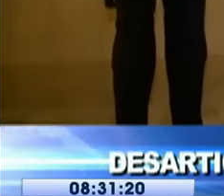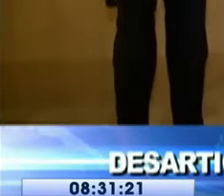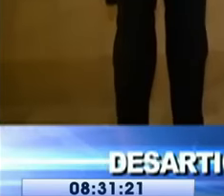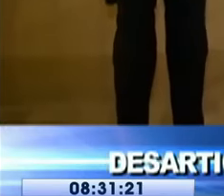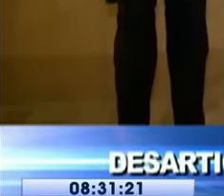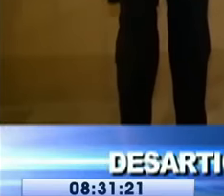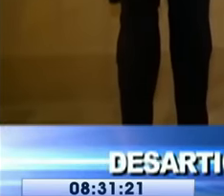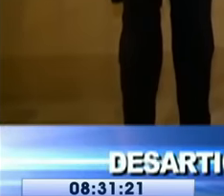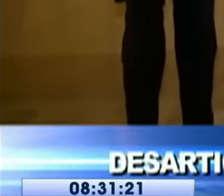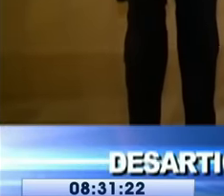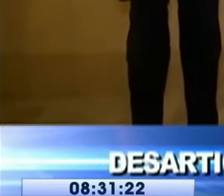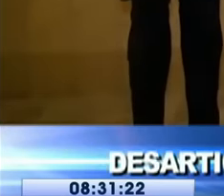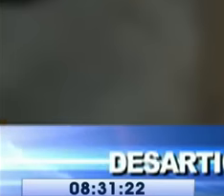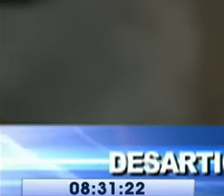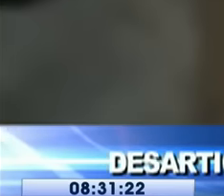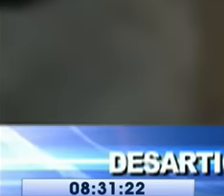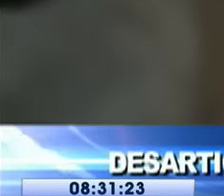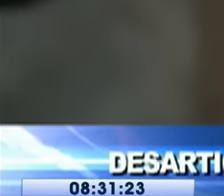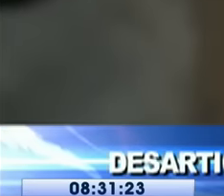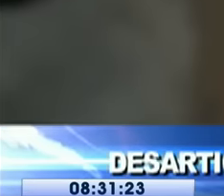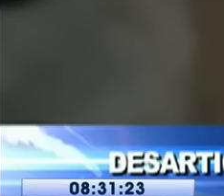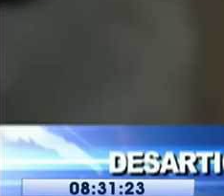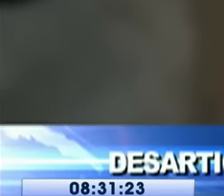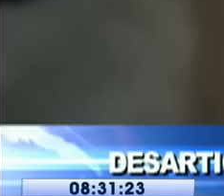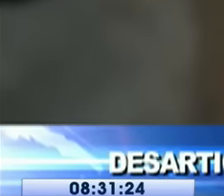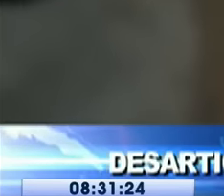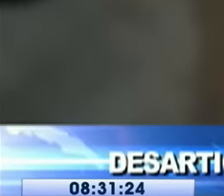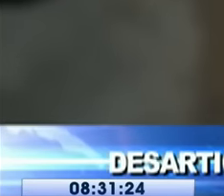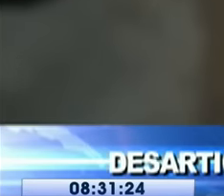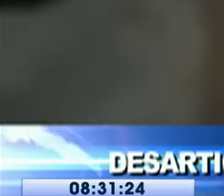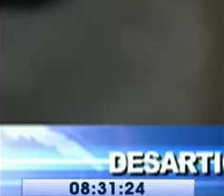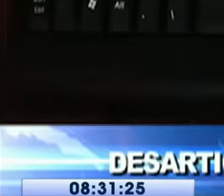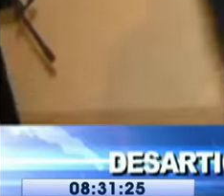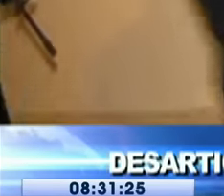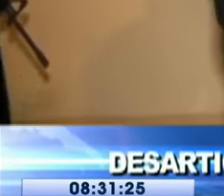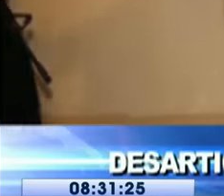Oro. 3 personas fueron detenidas para investigaciones.